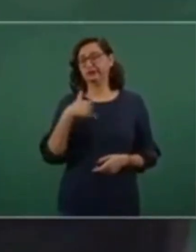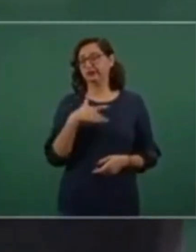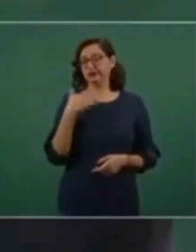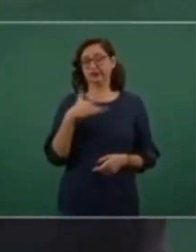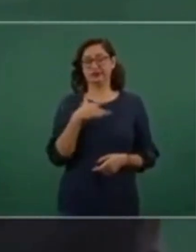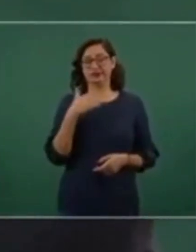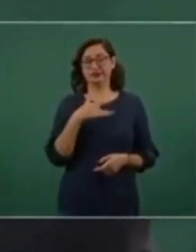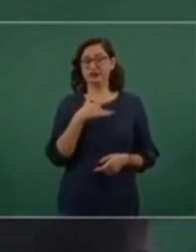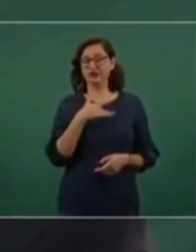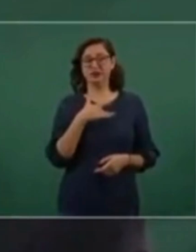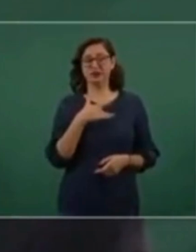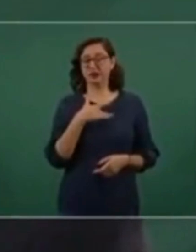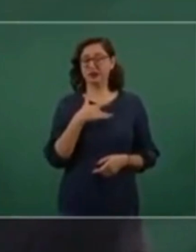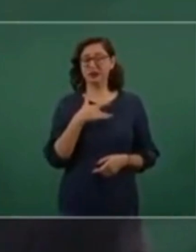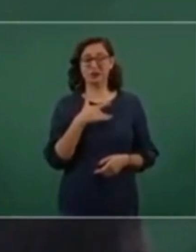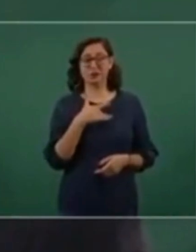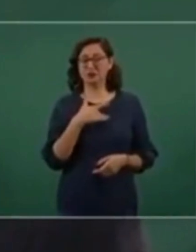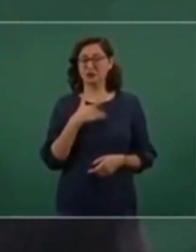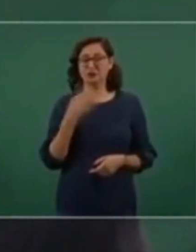falsa,